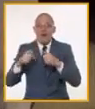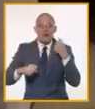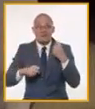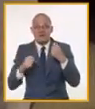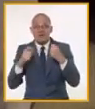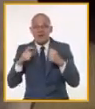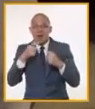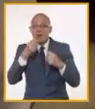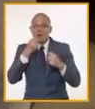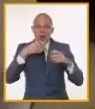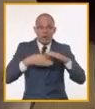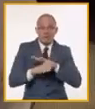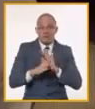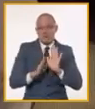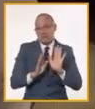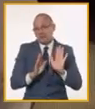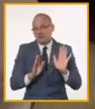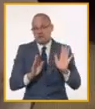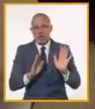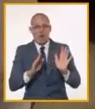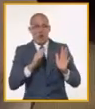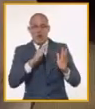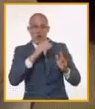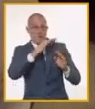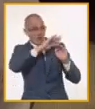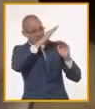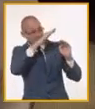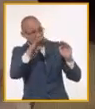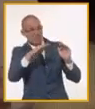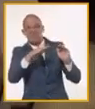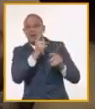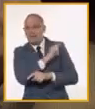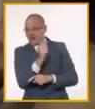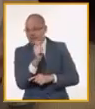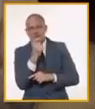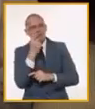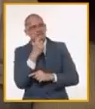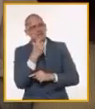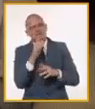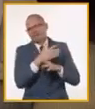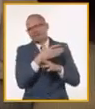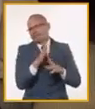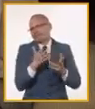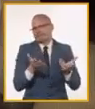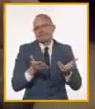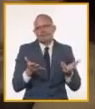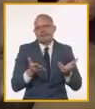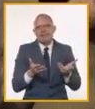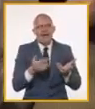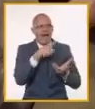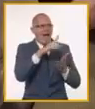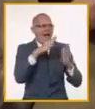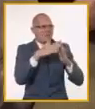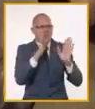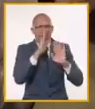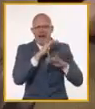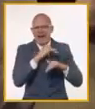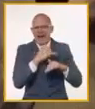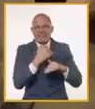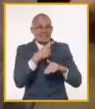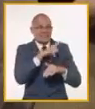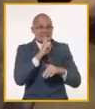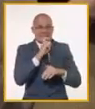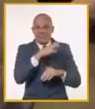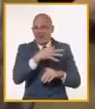sierra era más difícil poner ese mismo tipo de hospital y todas esas cosas. No había ni casas con condiciones, ni había forma